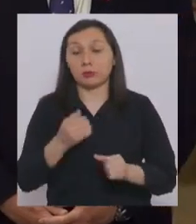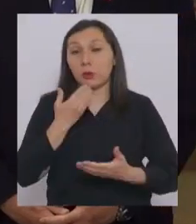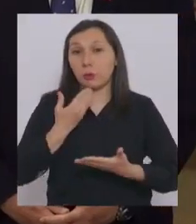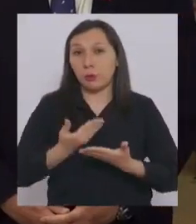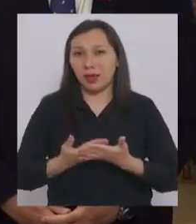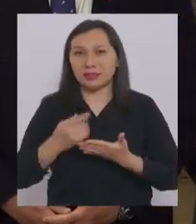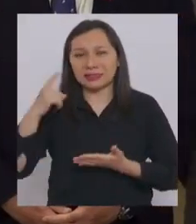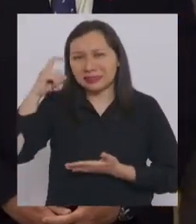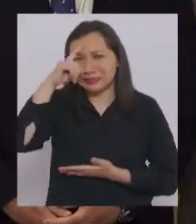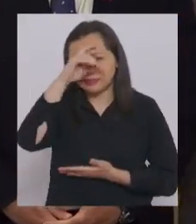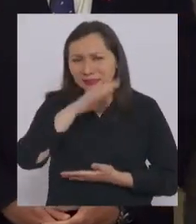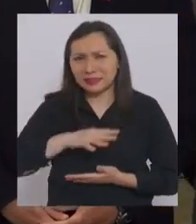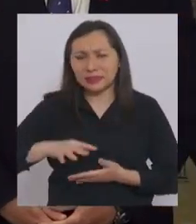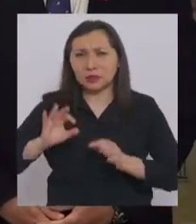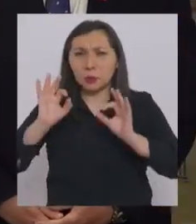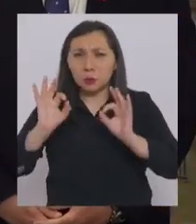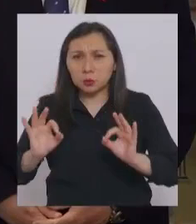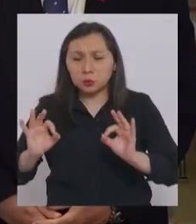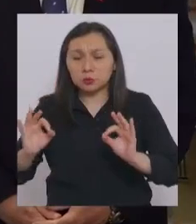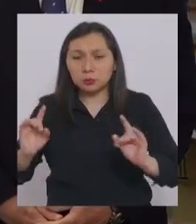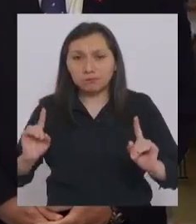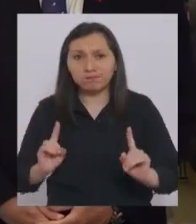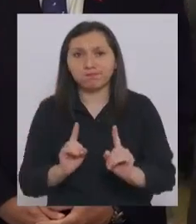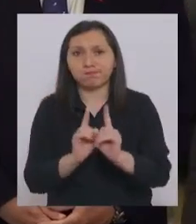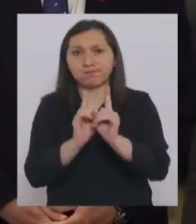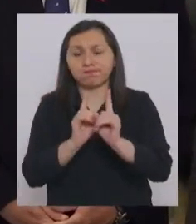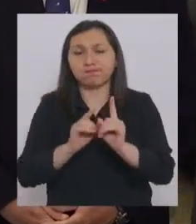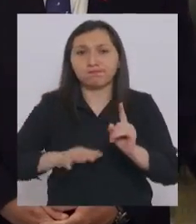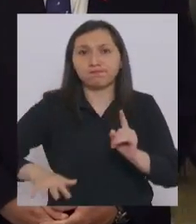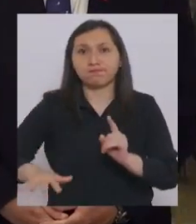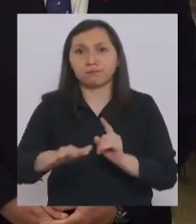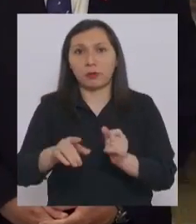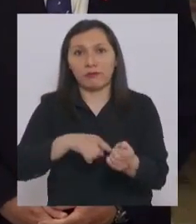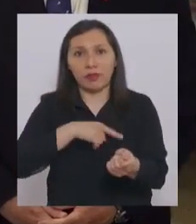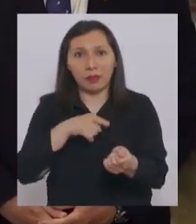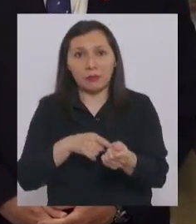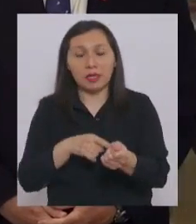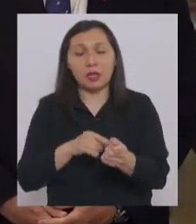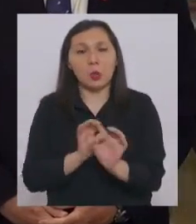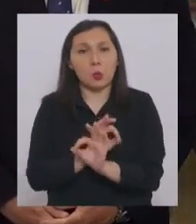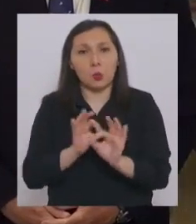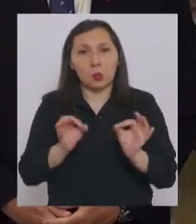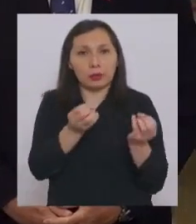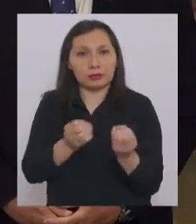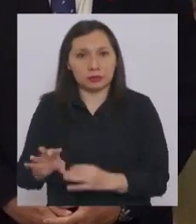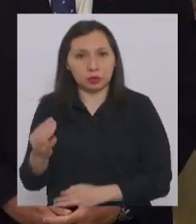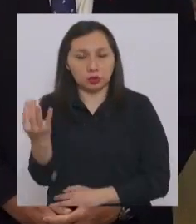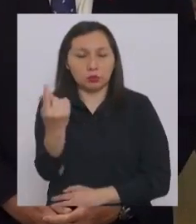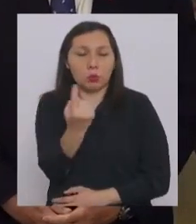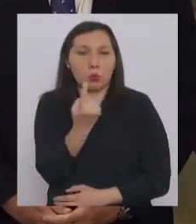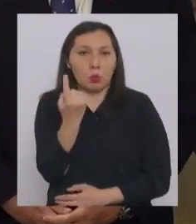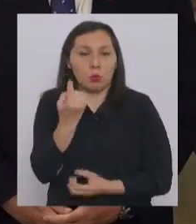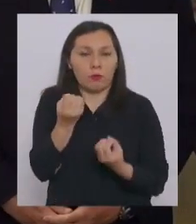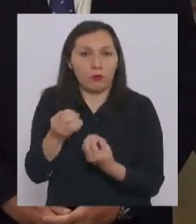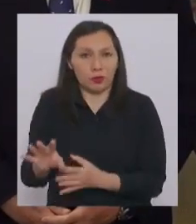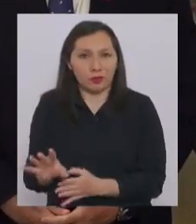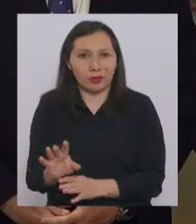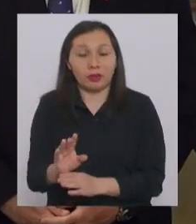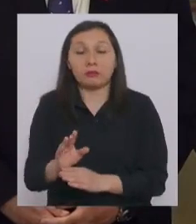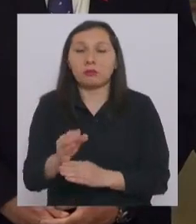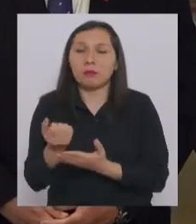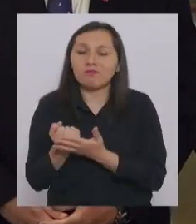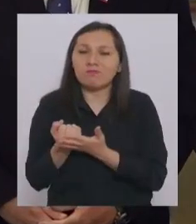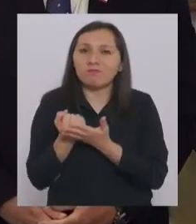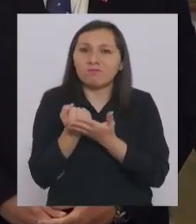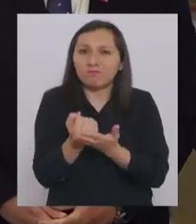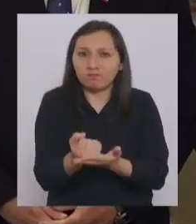estas dificultades se cruzaran en el camino de las familias no estarían solas y que una mano solidaria